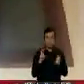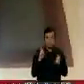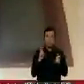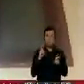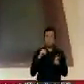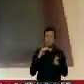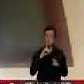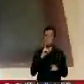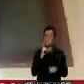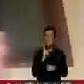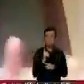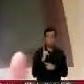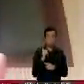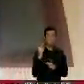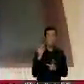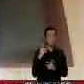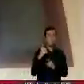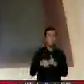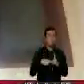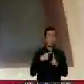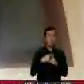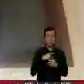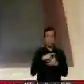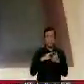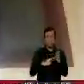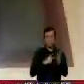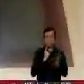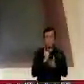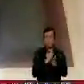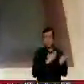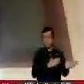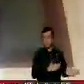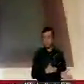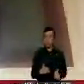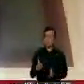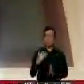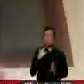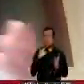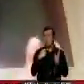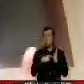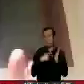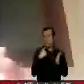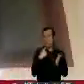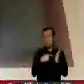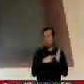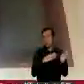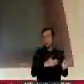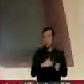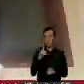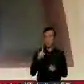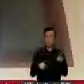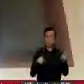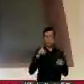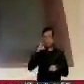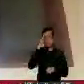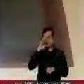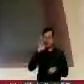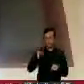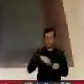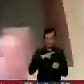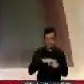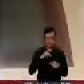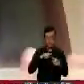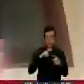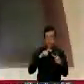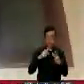más álgidos de esta situación, sumado a otros como la excepcionalidad de sectores como la Policía Nacional, como